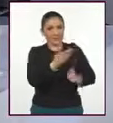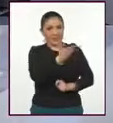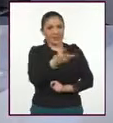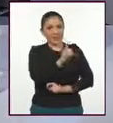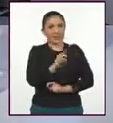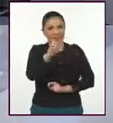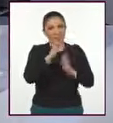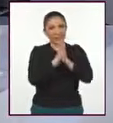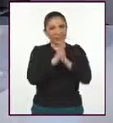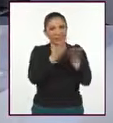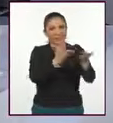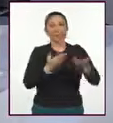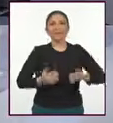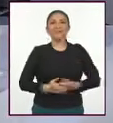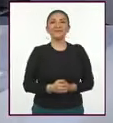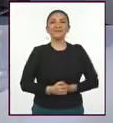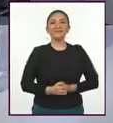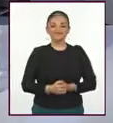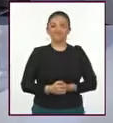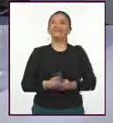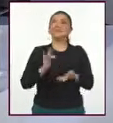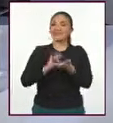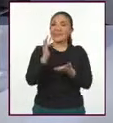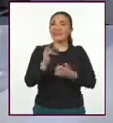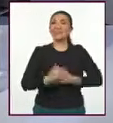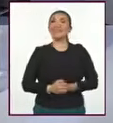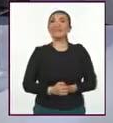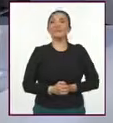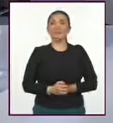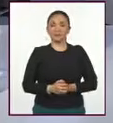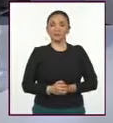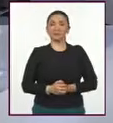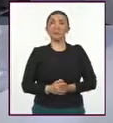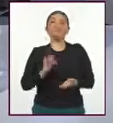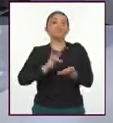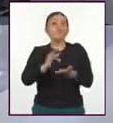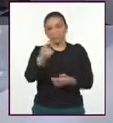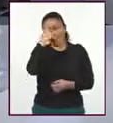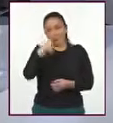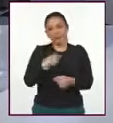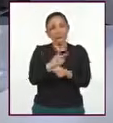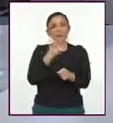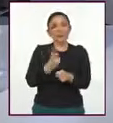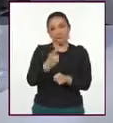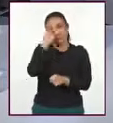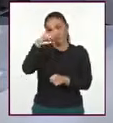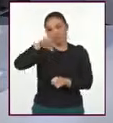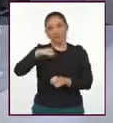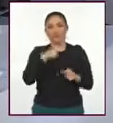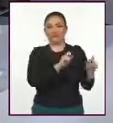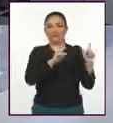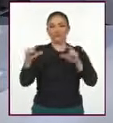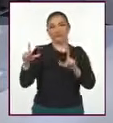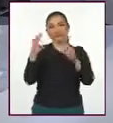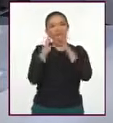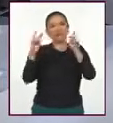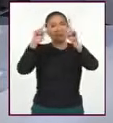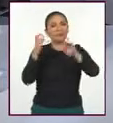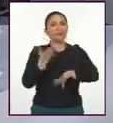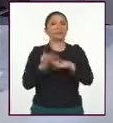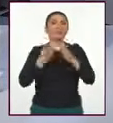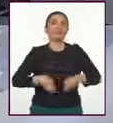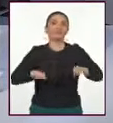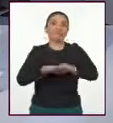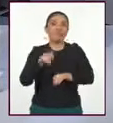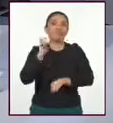quiero ceder la palabra. Muchas gracias. Muchas gracias por la invitación y por abrir este espacio para hablar de un tema tan importante como